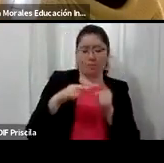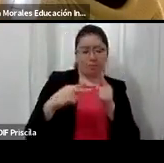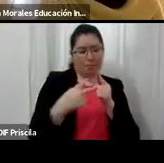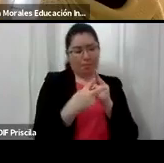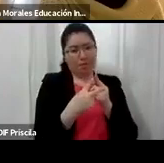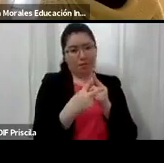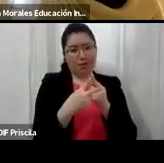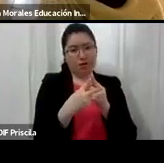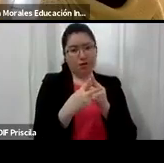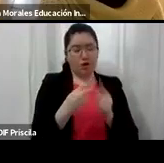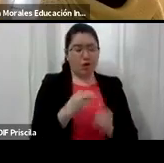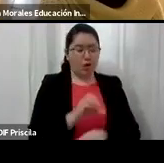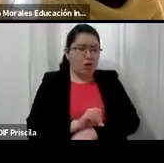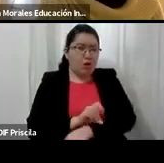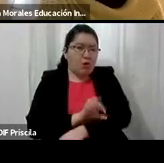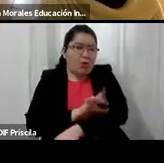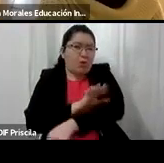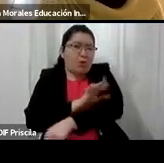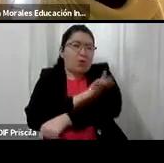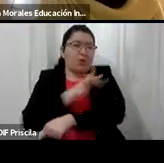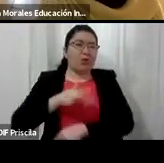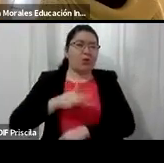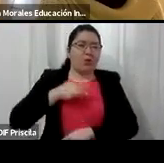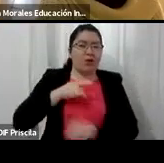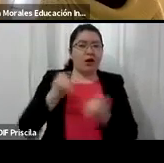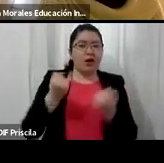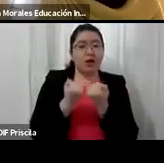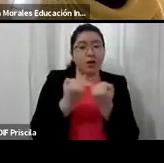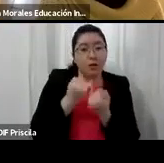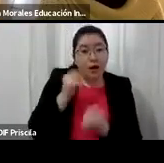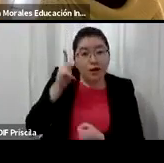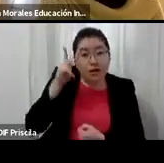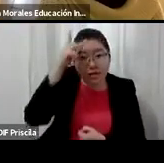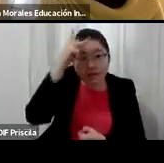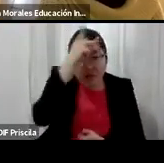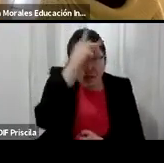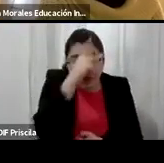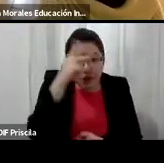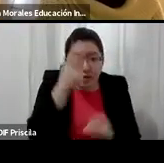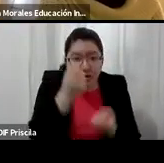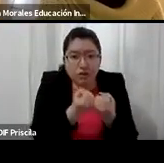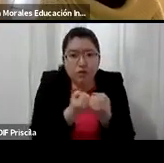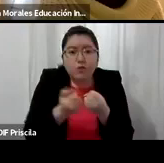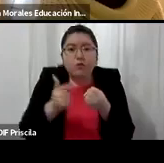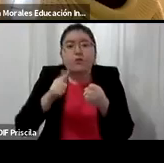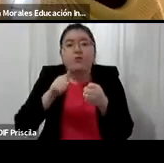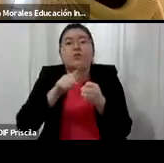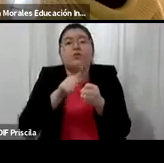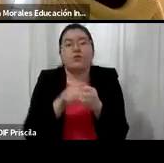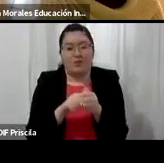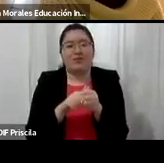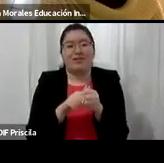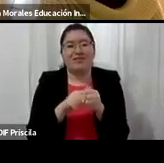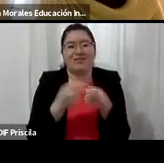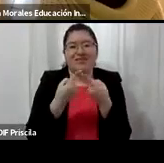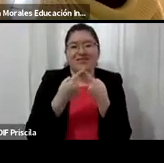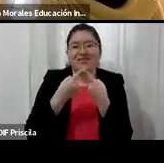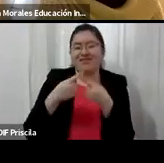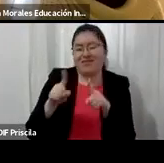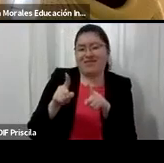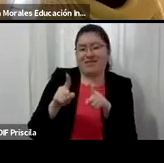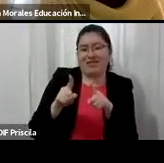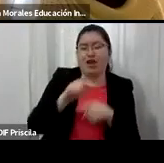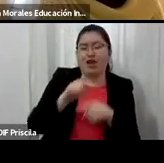o psicosociales. Me gusta más hablar sobre las psicosociales porque involucra otras cosas que sí, quizás más